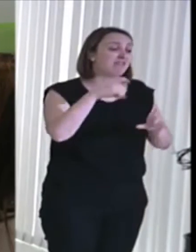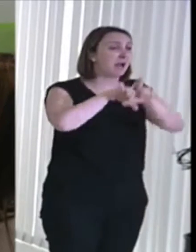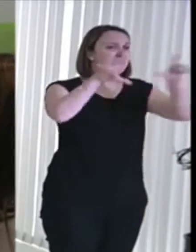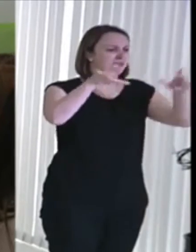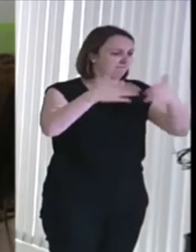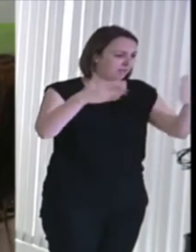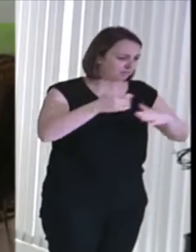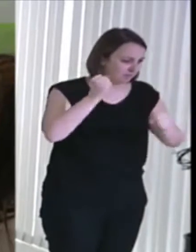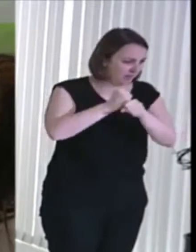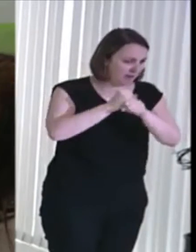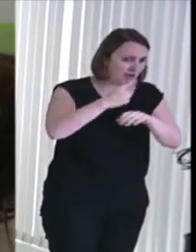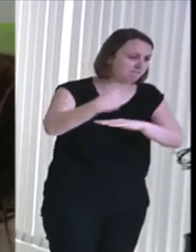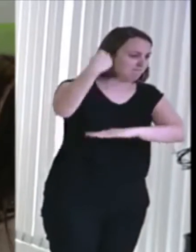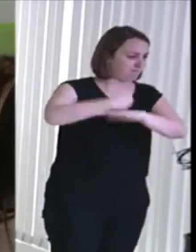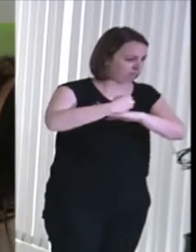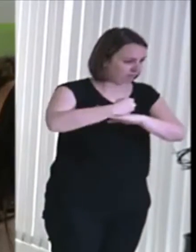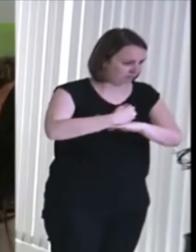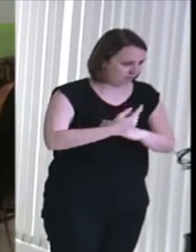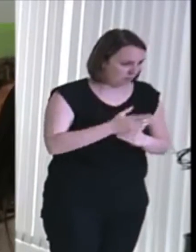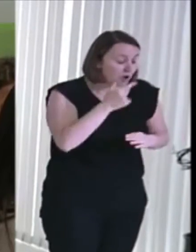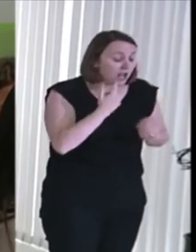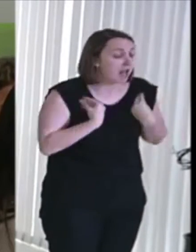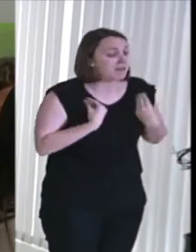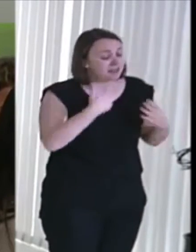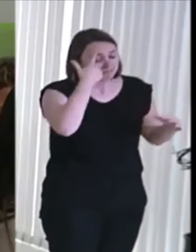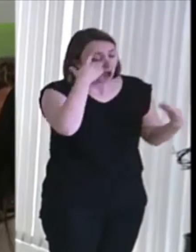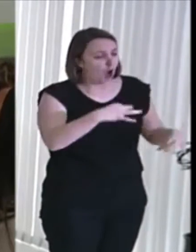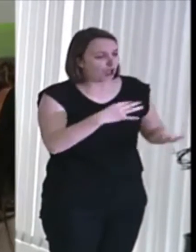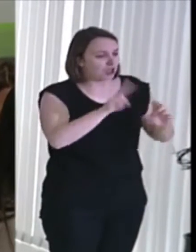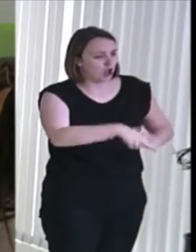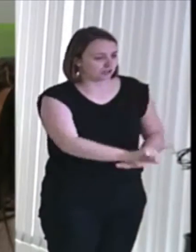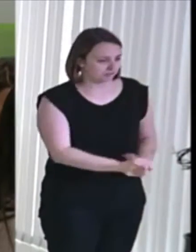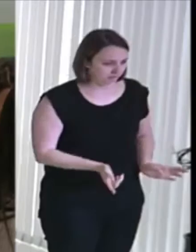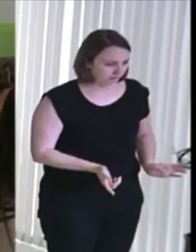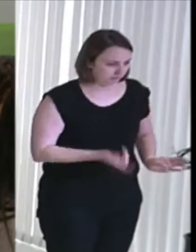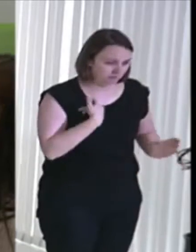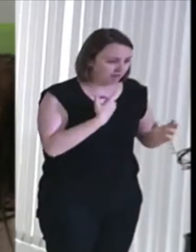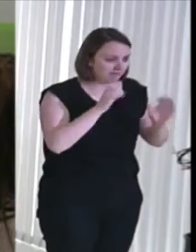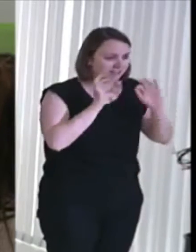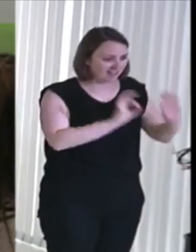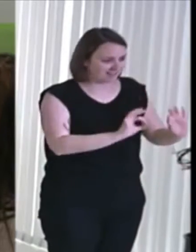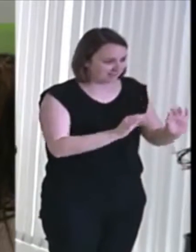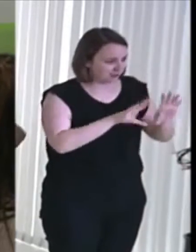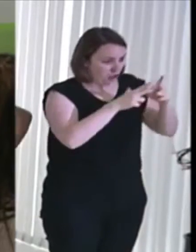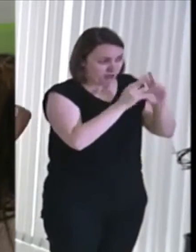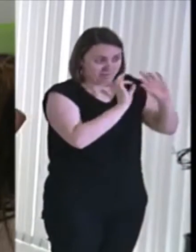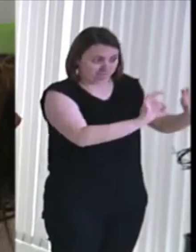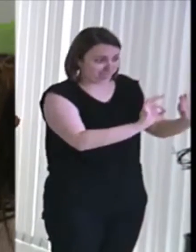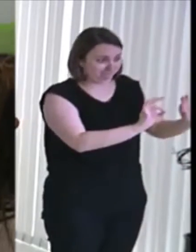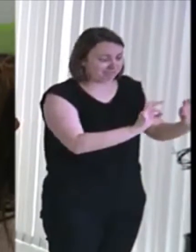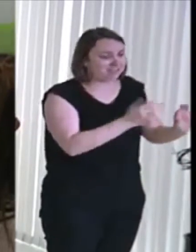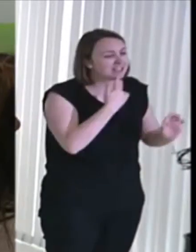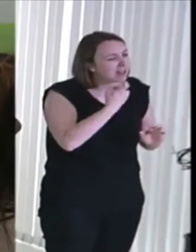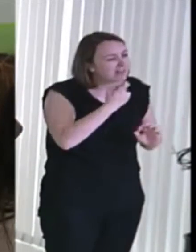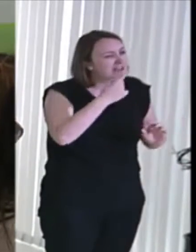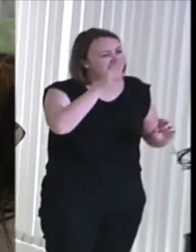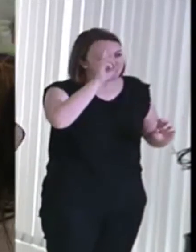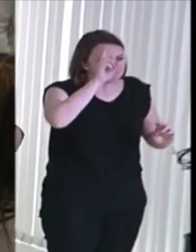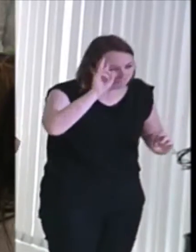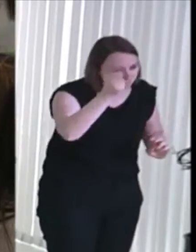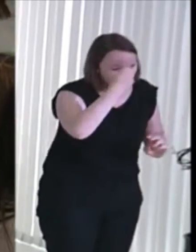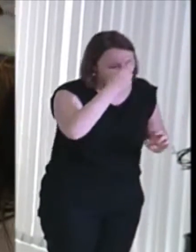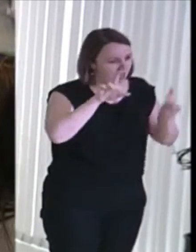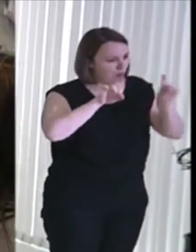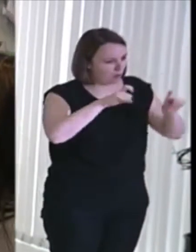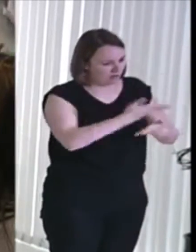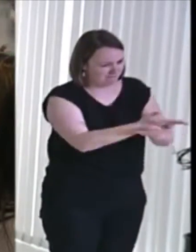que tu vida no tiene sentido. Entonces yo creo que lo que hay que hacer es cambiar el enfoque de la educación